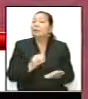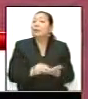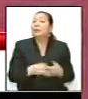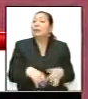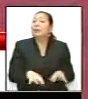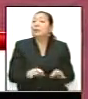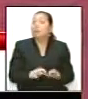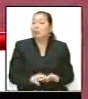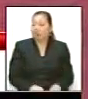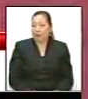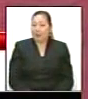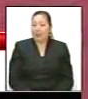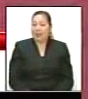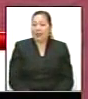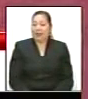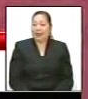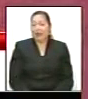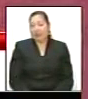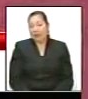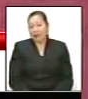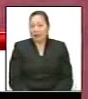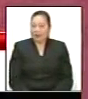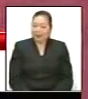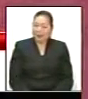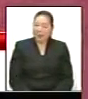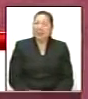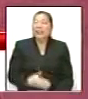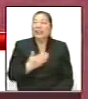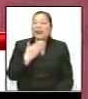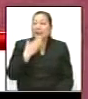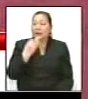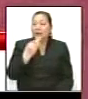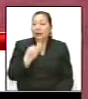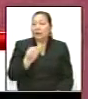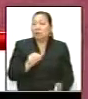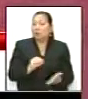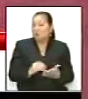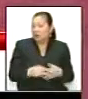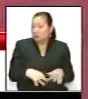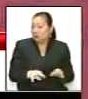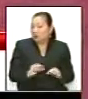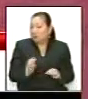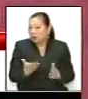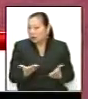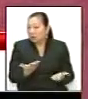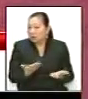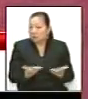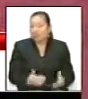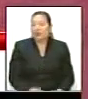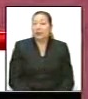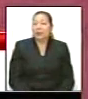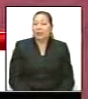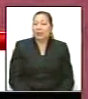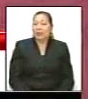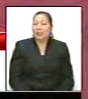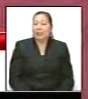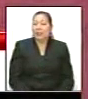prioridades, ¿no? O sea, quién va a definir esto es prioritario, esto no es tan prioritario,